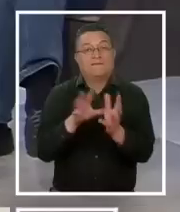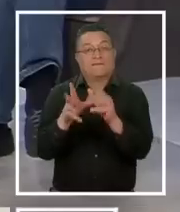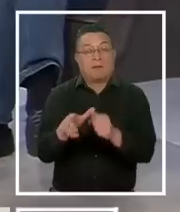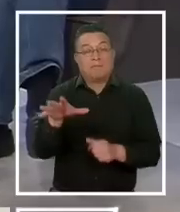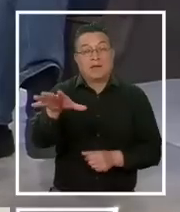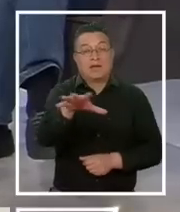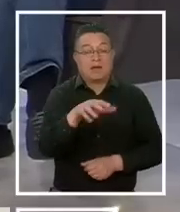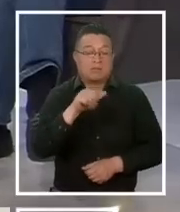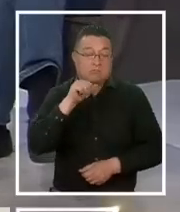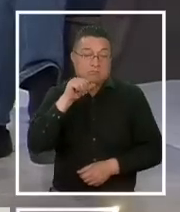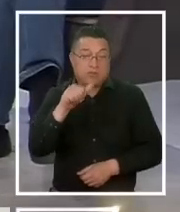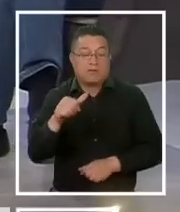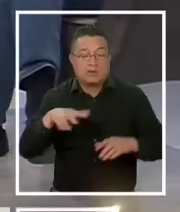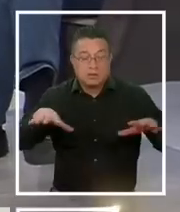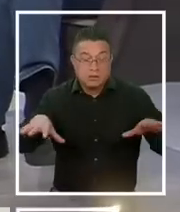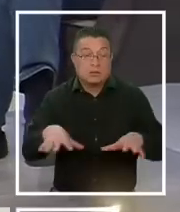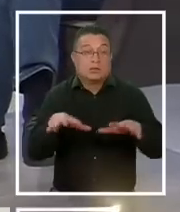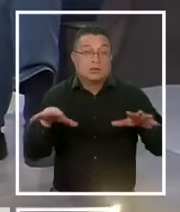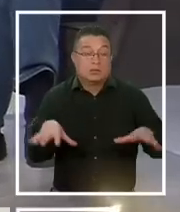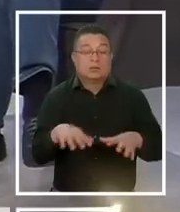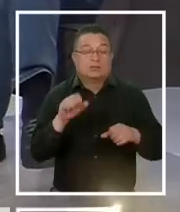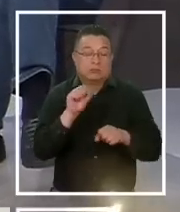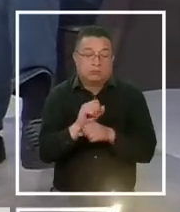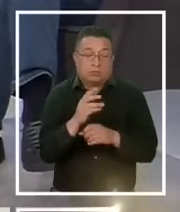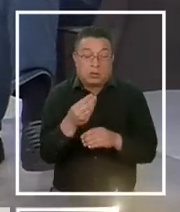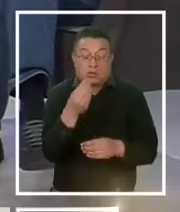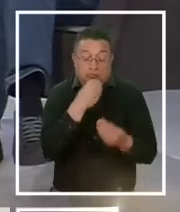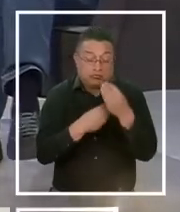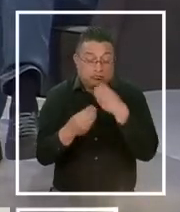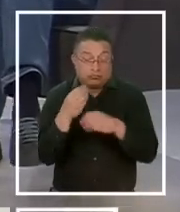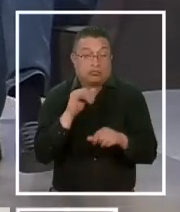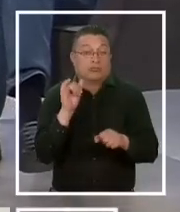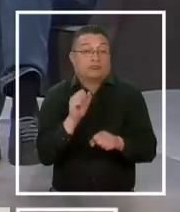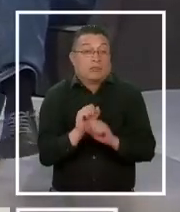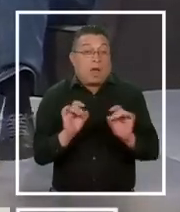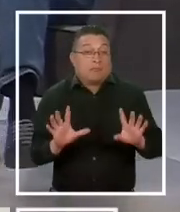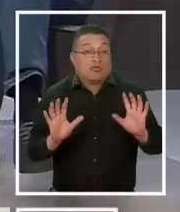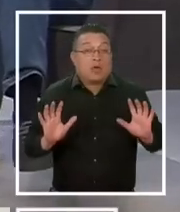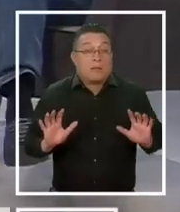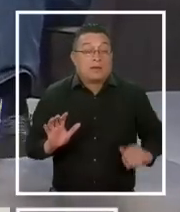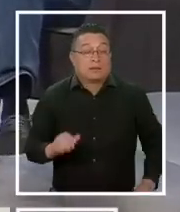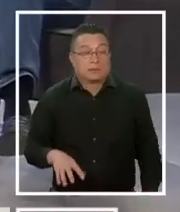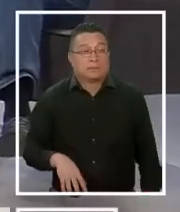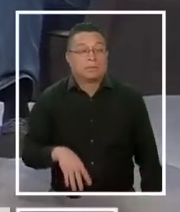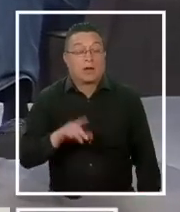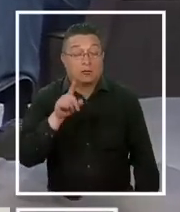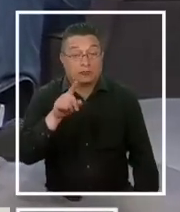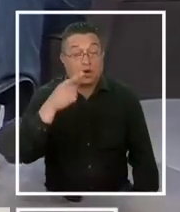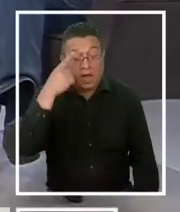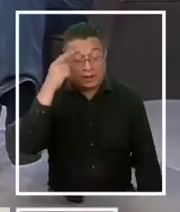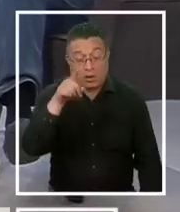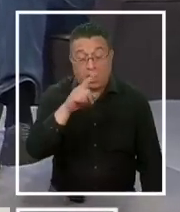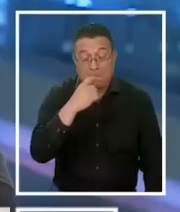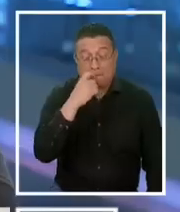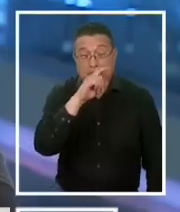que trata de hacer lo posible porque por llegar a comer a lo mejor al fin del día mira creo que tu pregunta Matías lo que permite